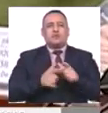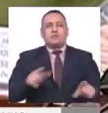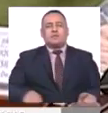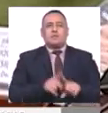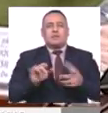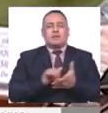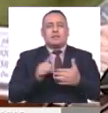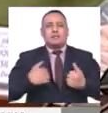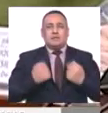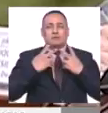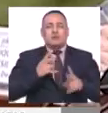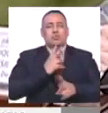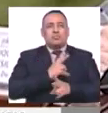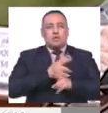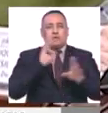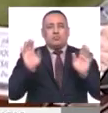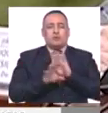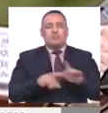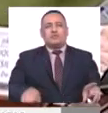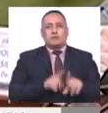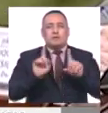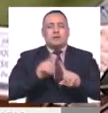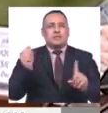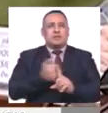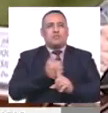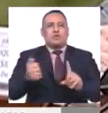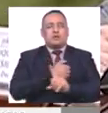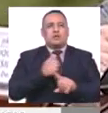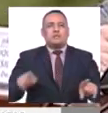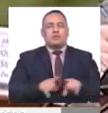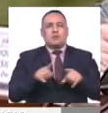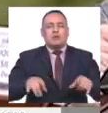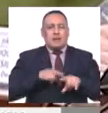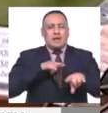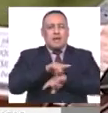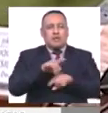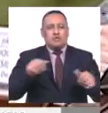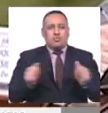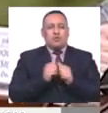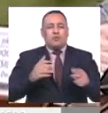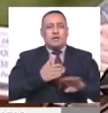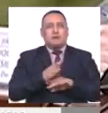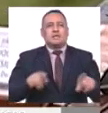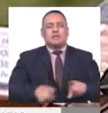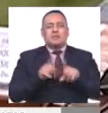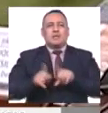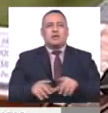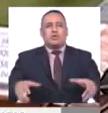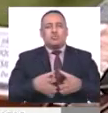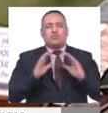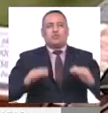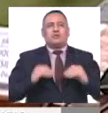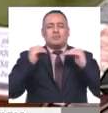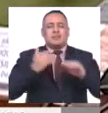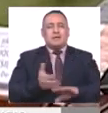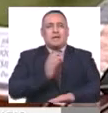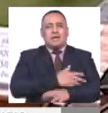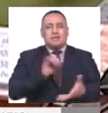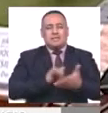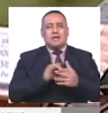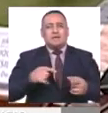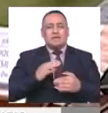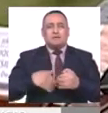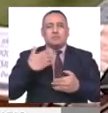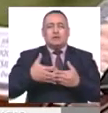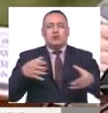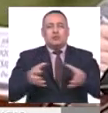ciudadanos, prevenir situaciones de violencia y coerción al intervenir en etapas tempranas antes de que